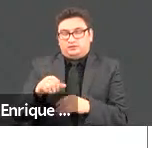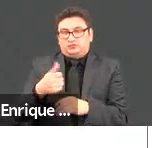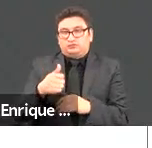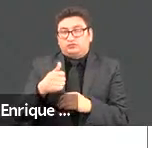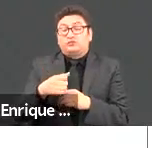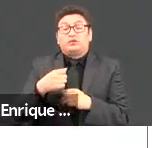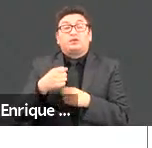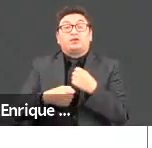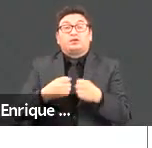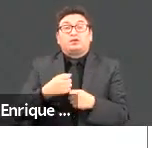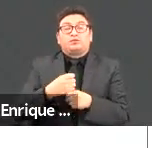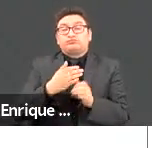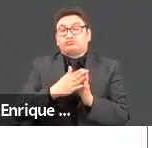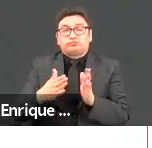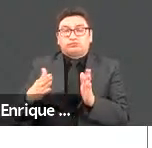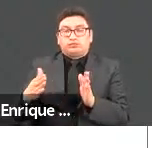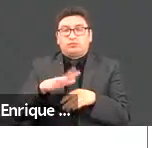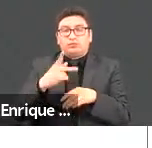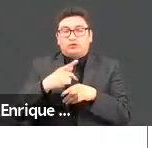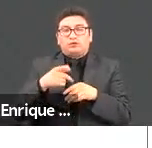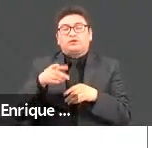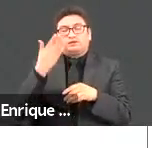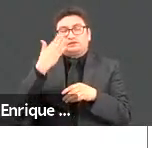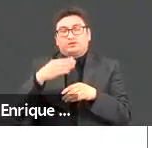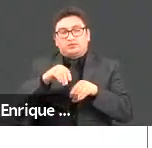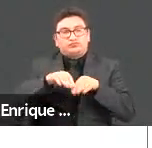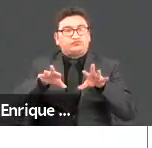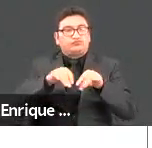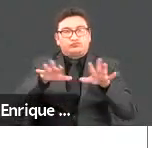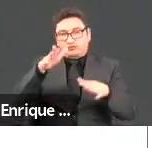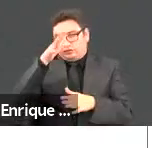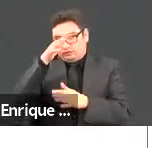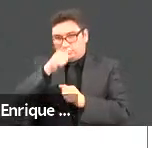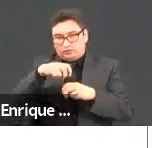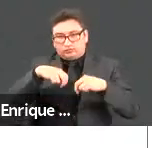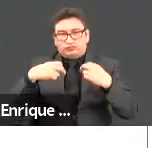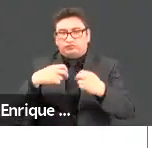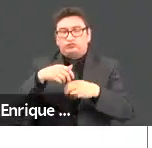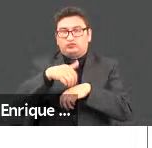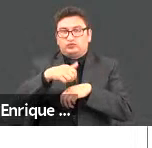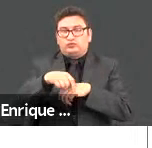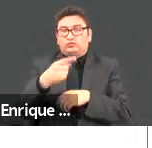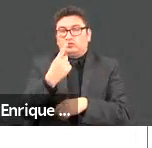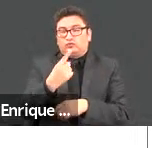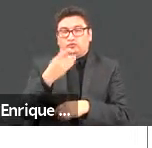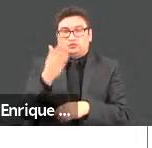mediante la publicación de su Acuerdo General Plenario número 1, diagonal